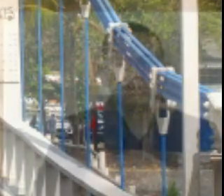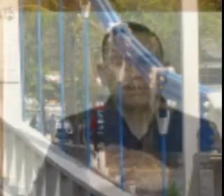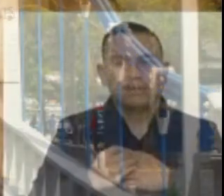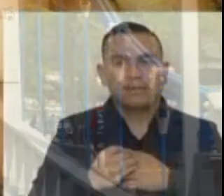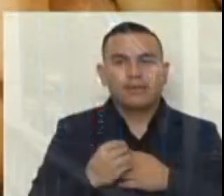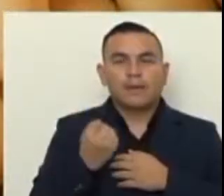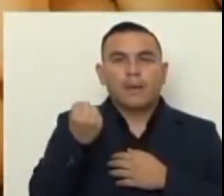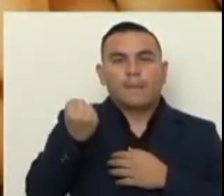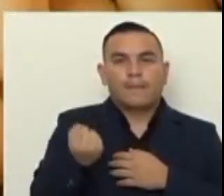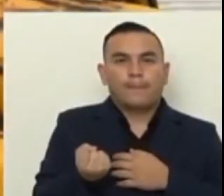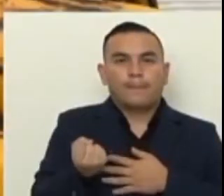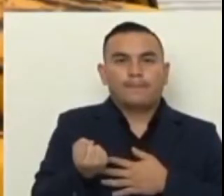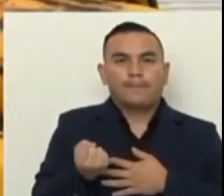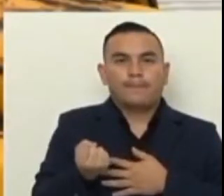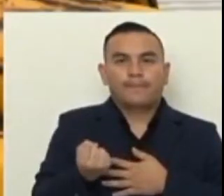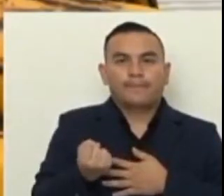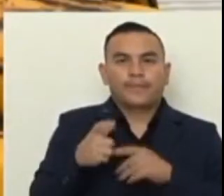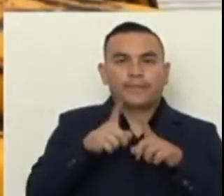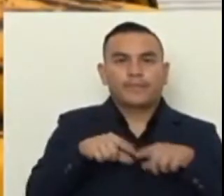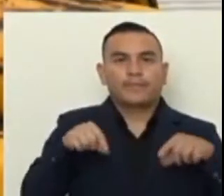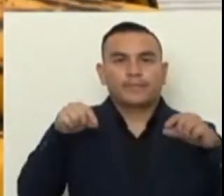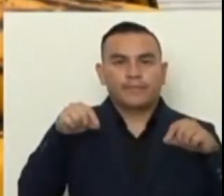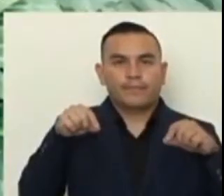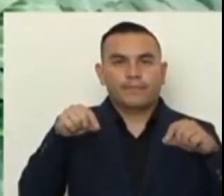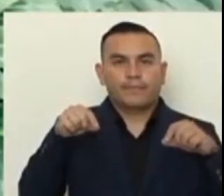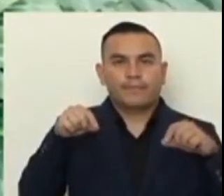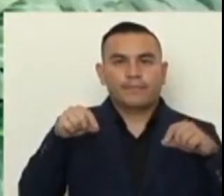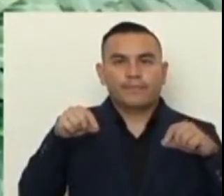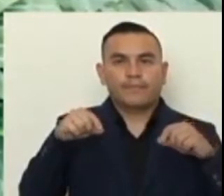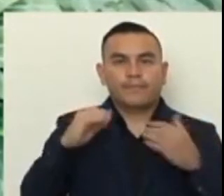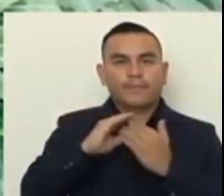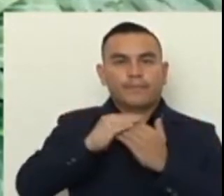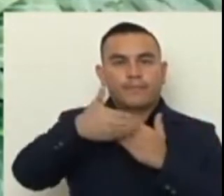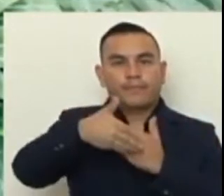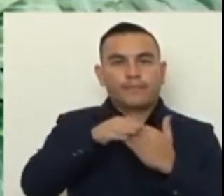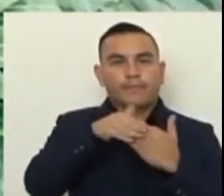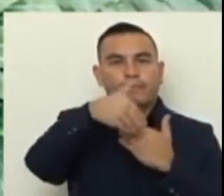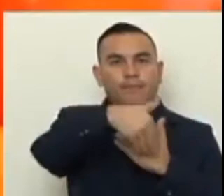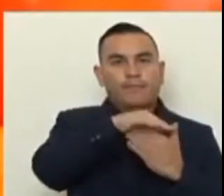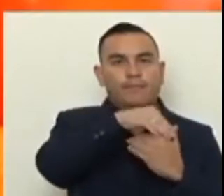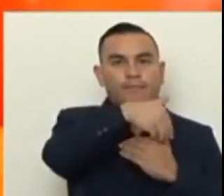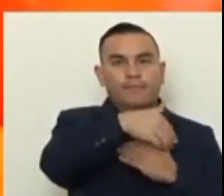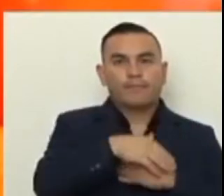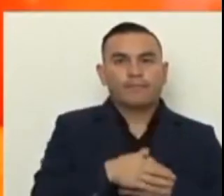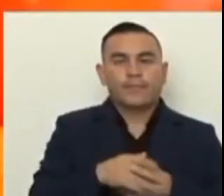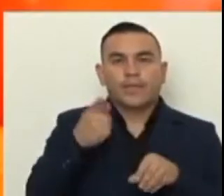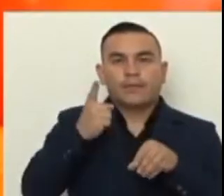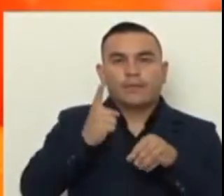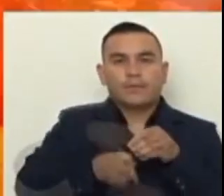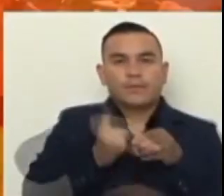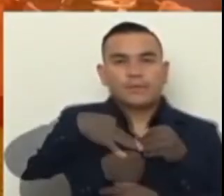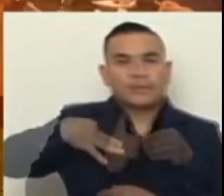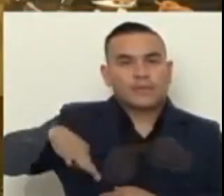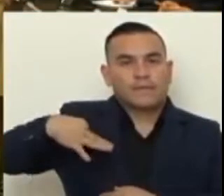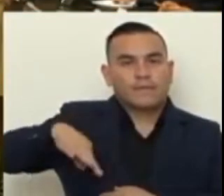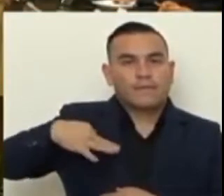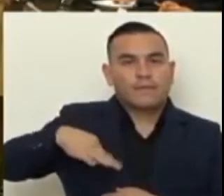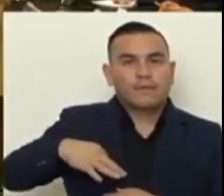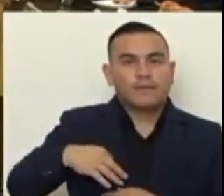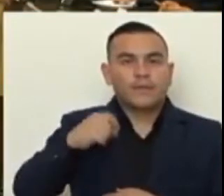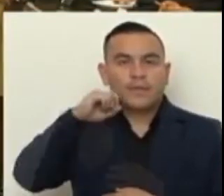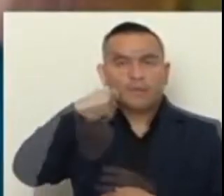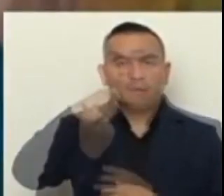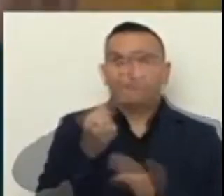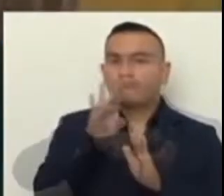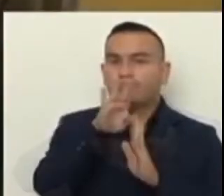todas las legumbres, todas las verduras, frutas que entran de Guatemala, estas no pagan aranceles por ser productos centroamericanos,